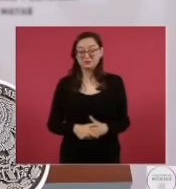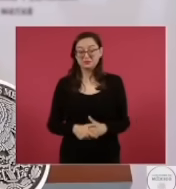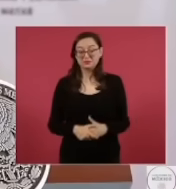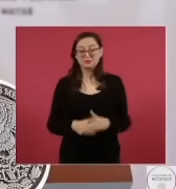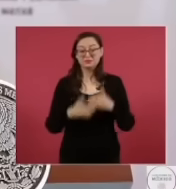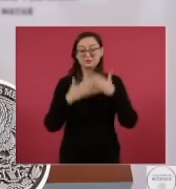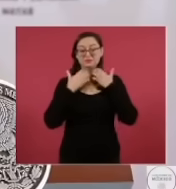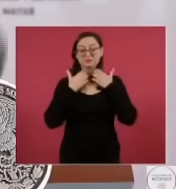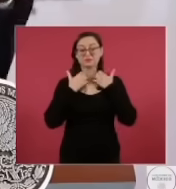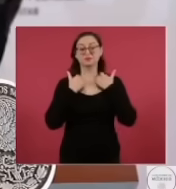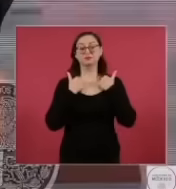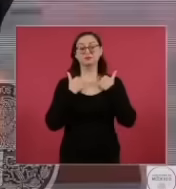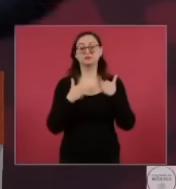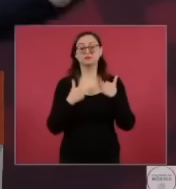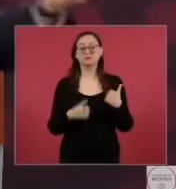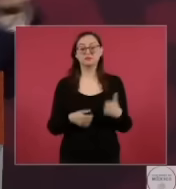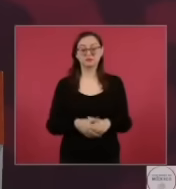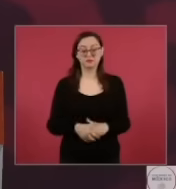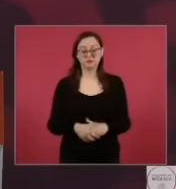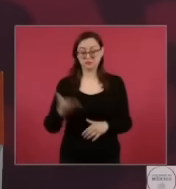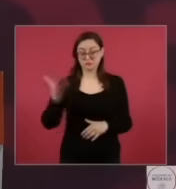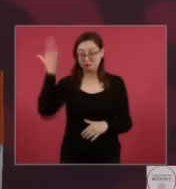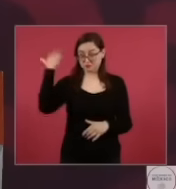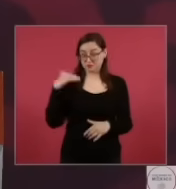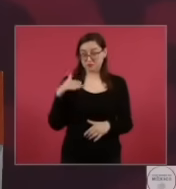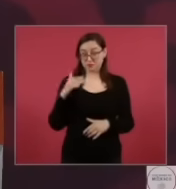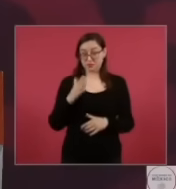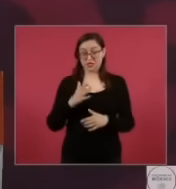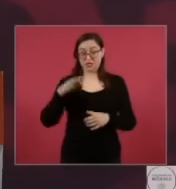triunf bueno en la pasada